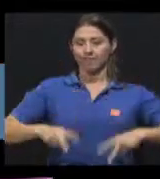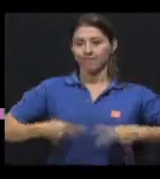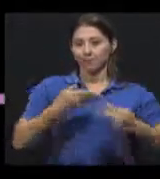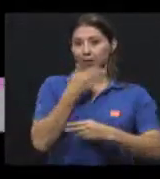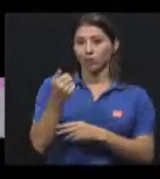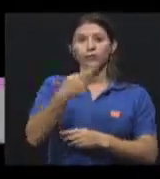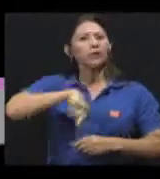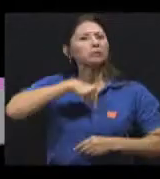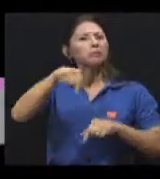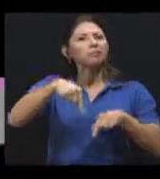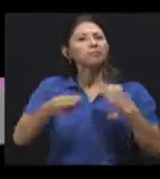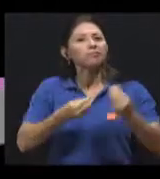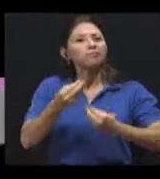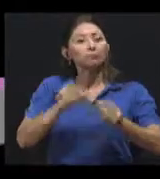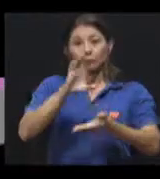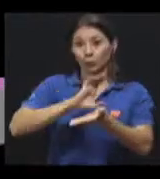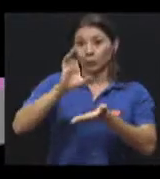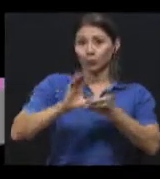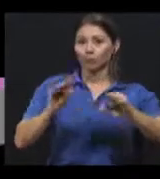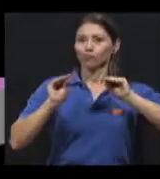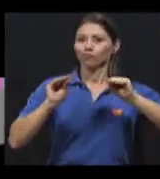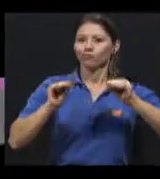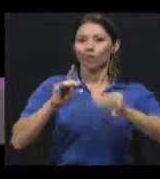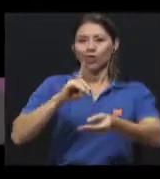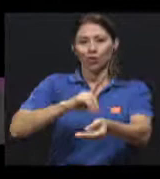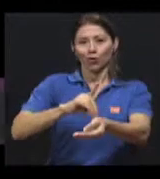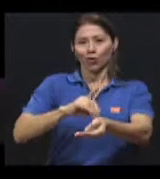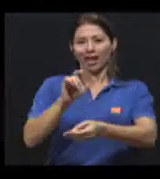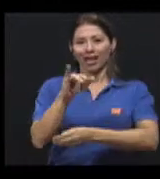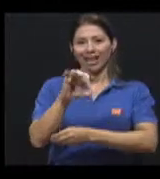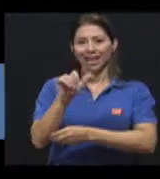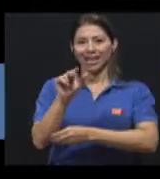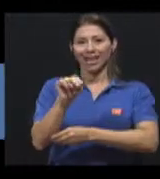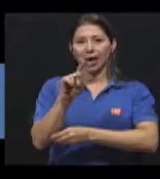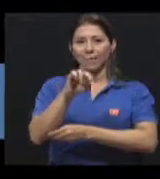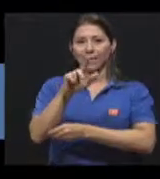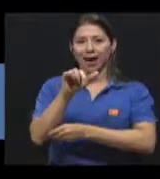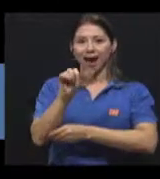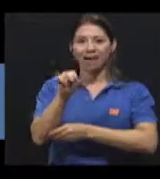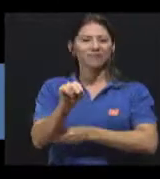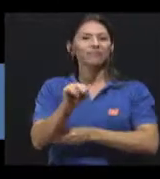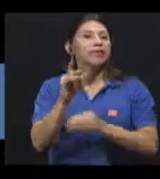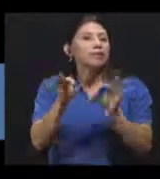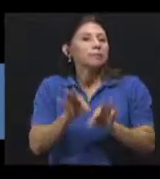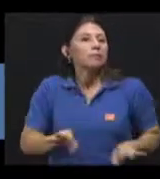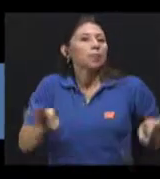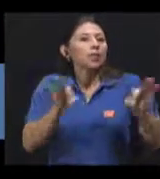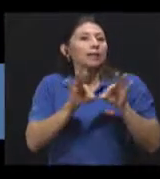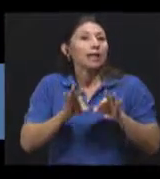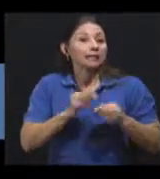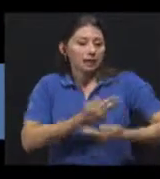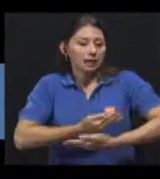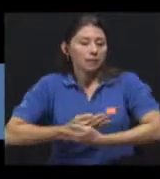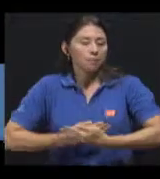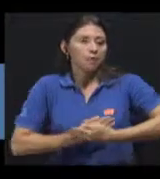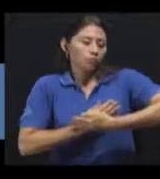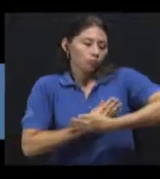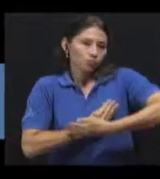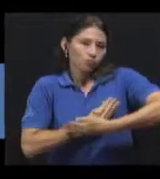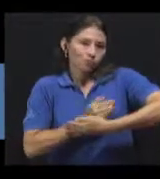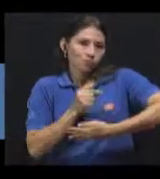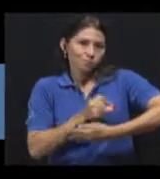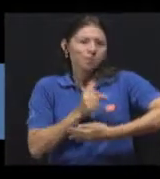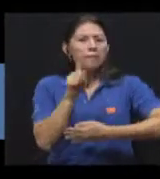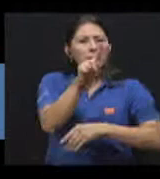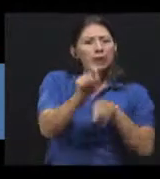Mejor. Nos encontramos en uno de los cursos impartidos por la doctora Lilian Marín sobre lactancia materna y su importancia. Le preguntamos a